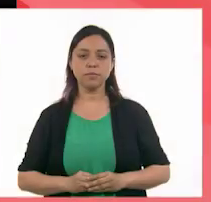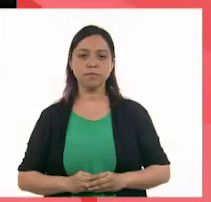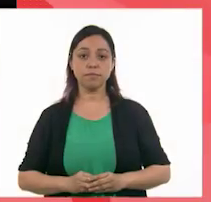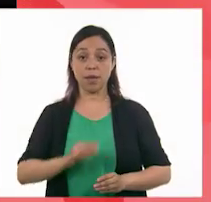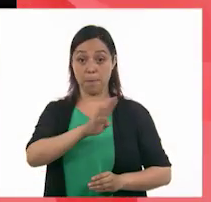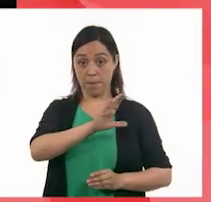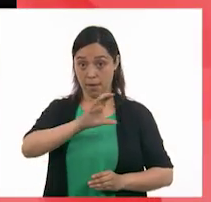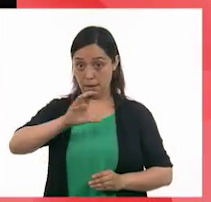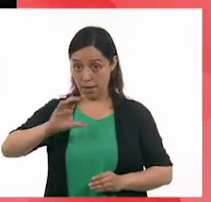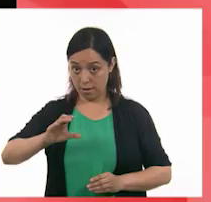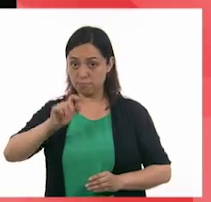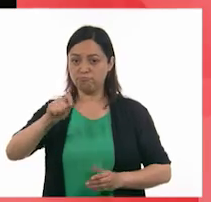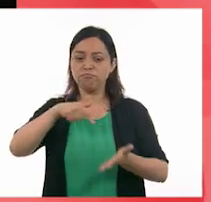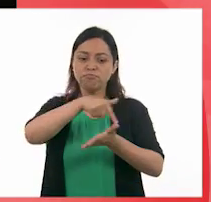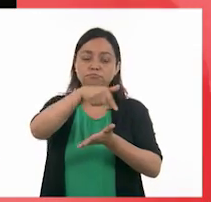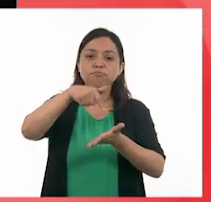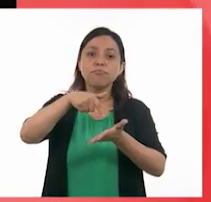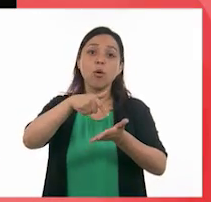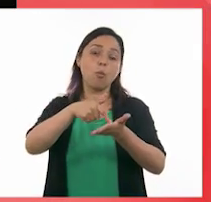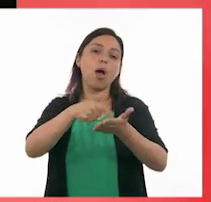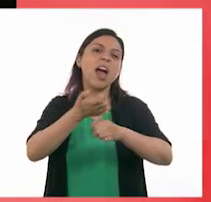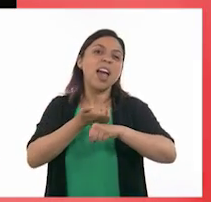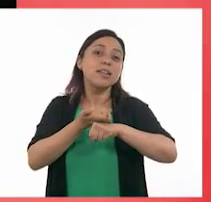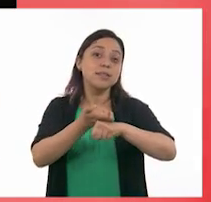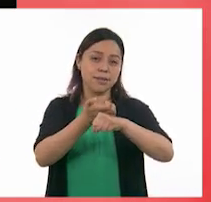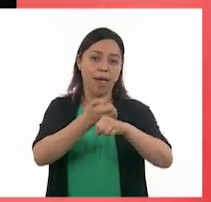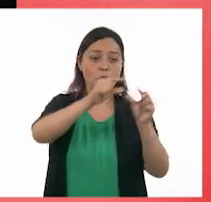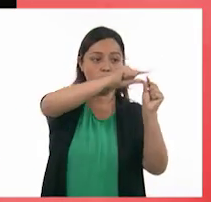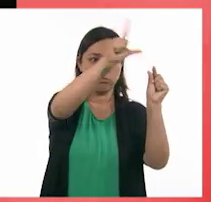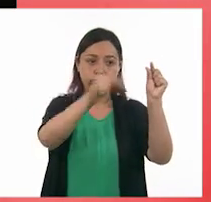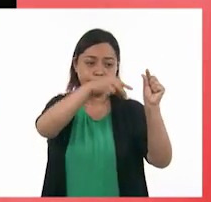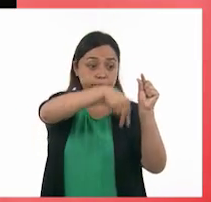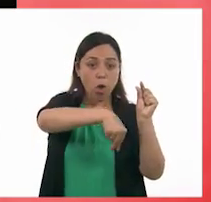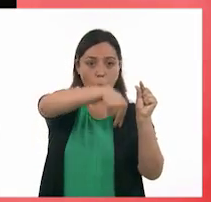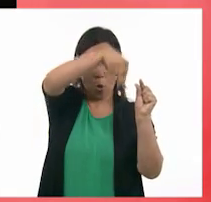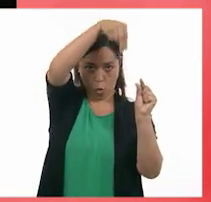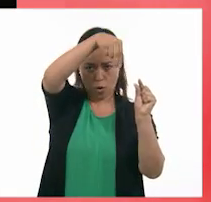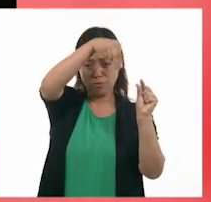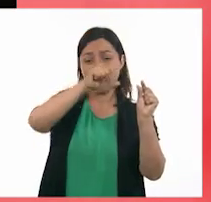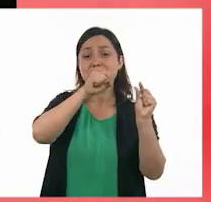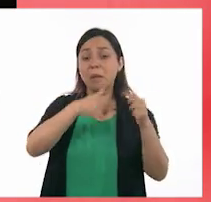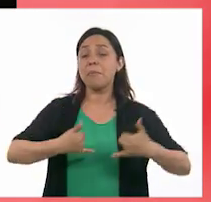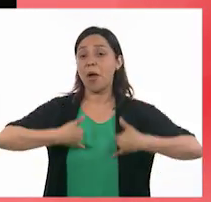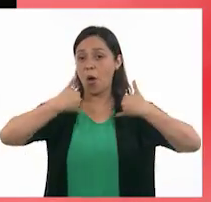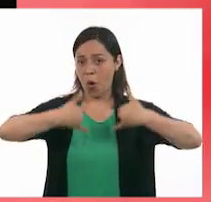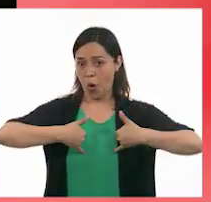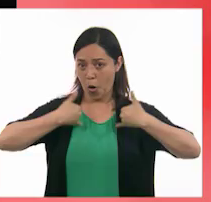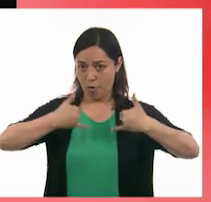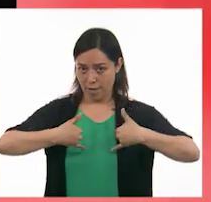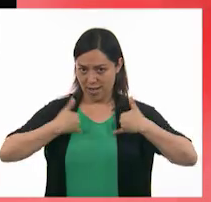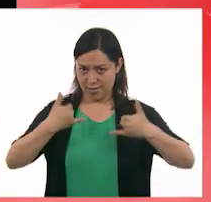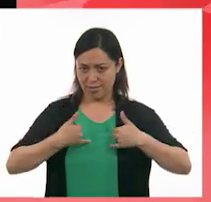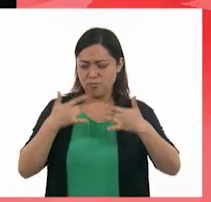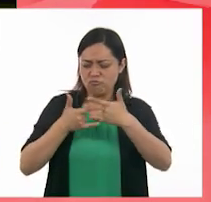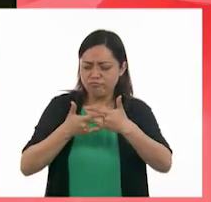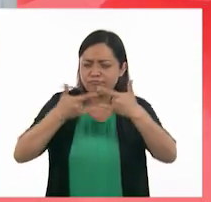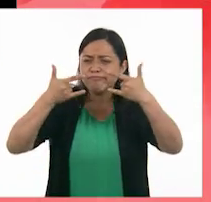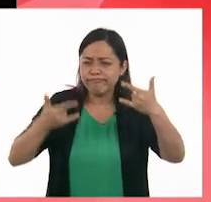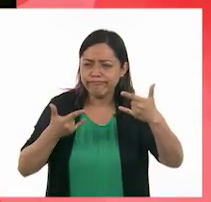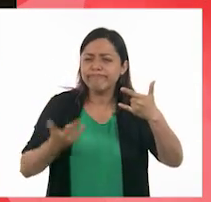Baja California es uno de los estados más al norte del país y joven de México. Te invitamos a conocer su